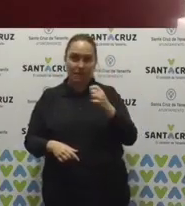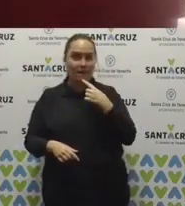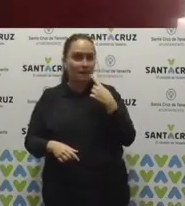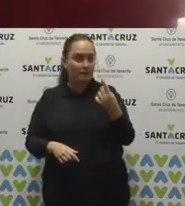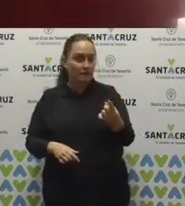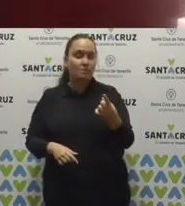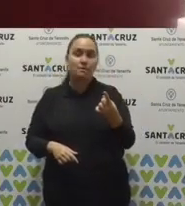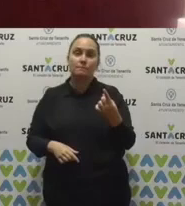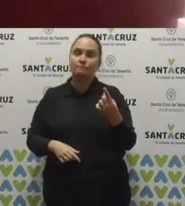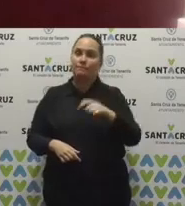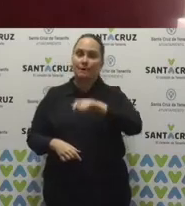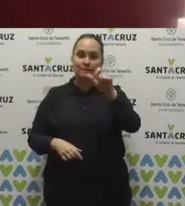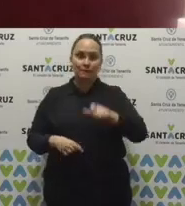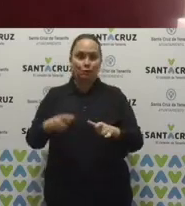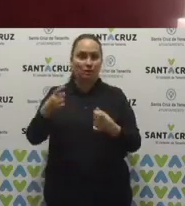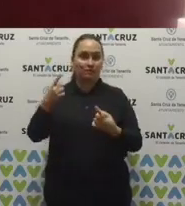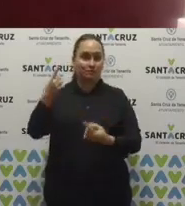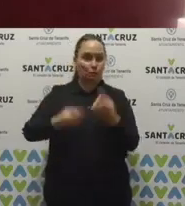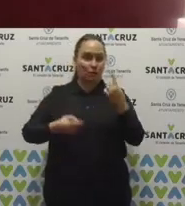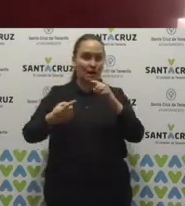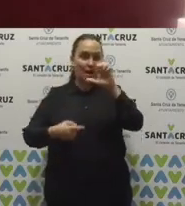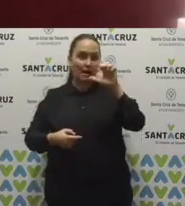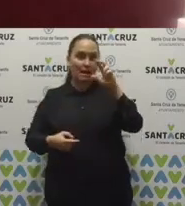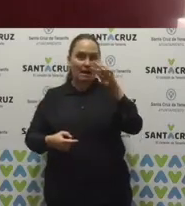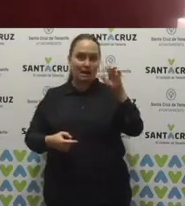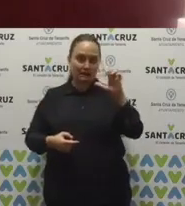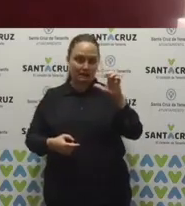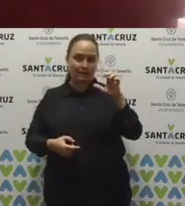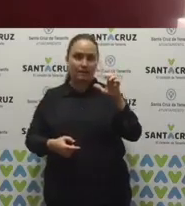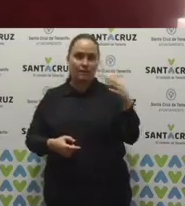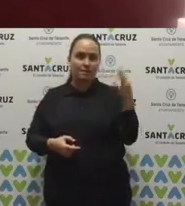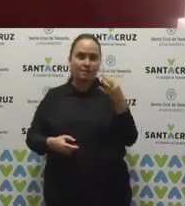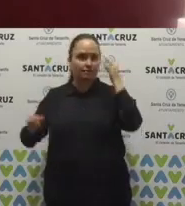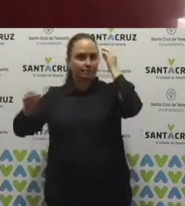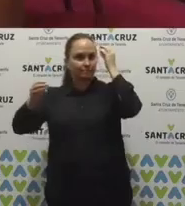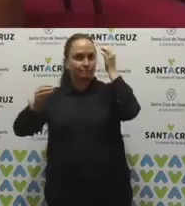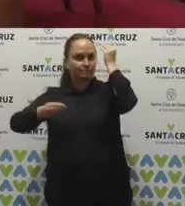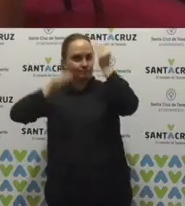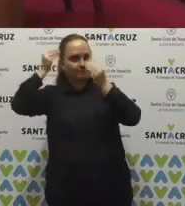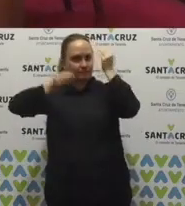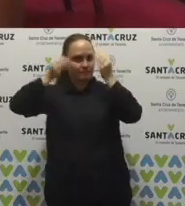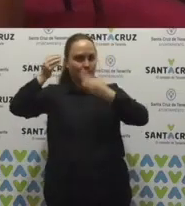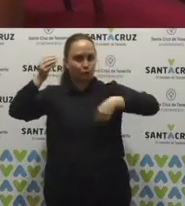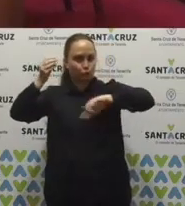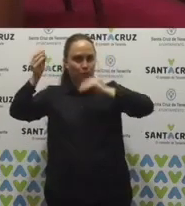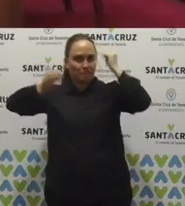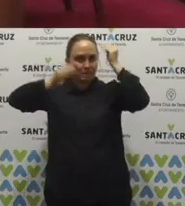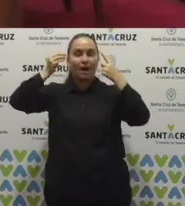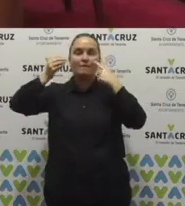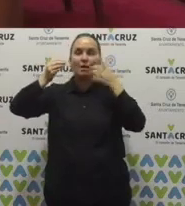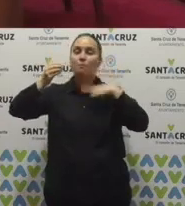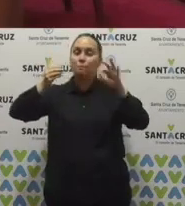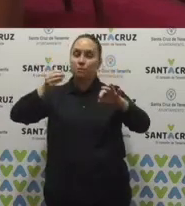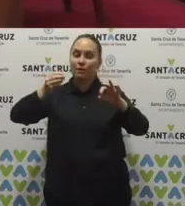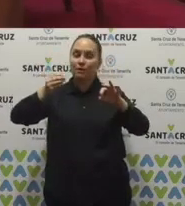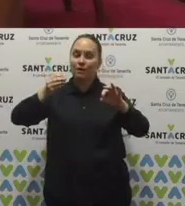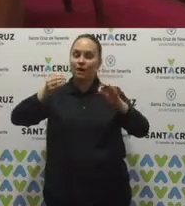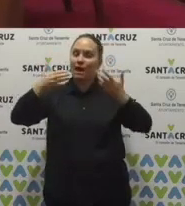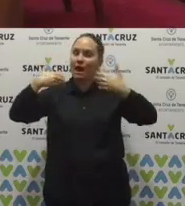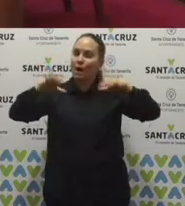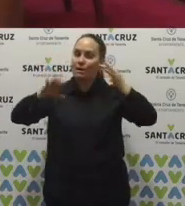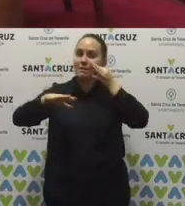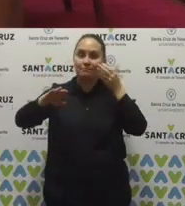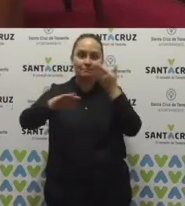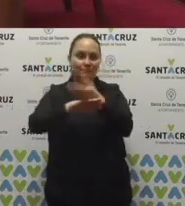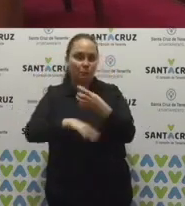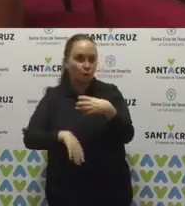hay personas de erte y qué valores valoren la posibilidad de desarrollar esa actividad de forma presente